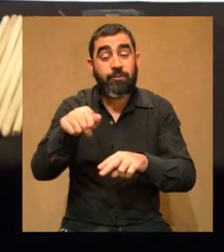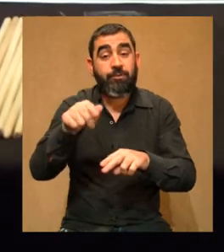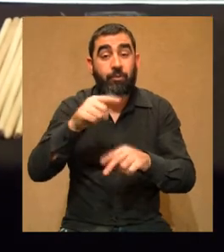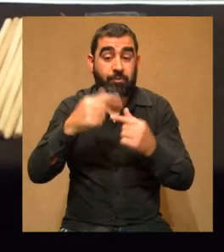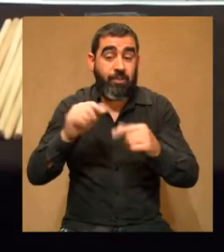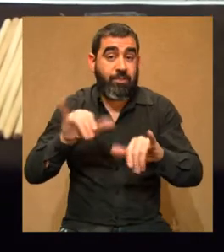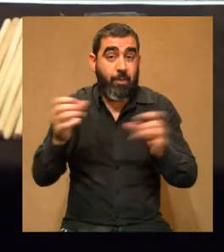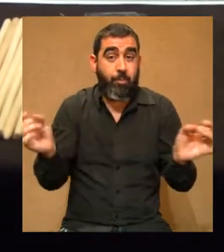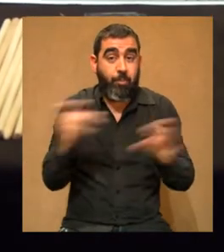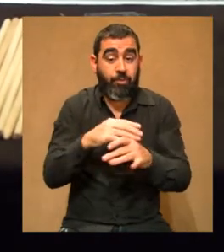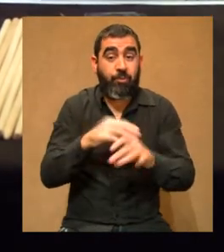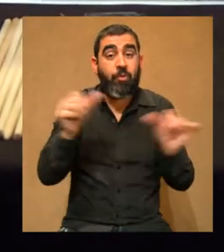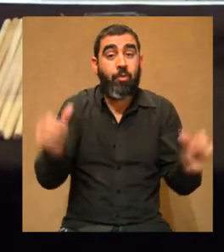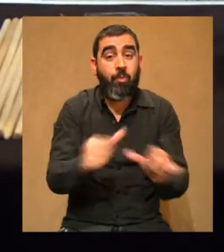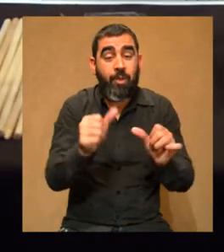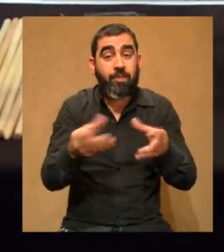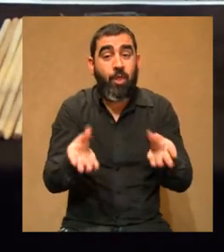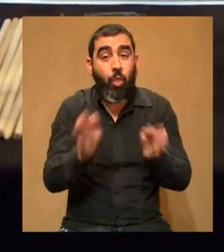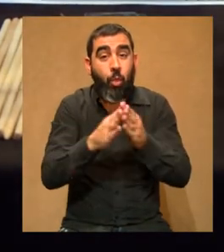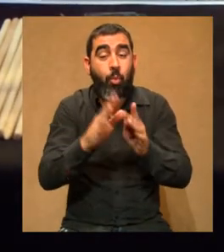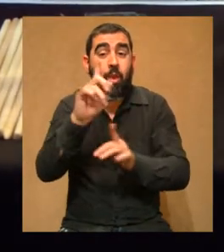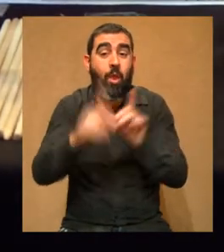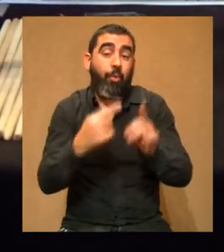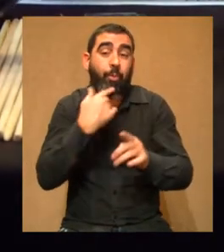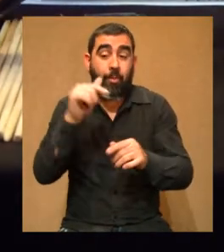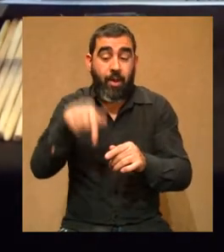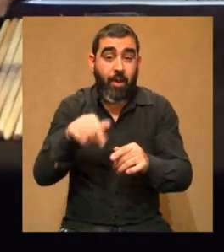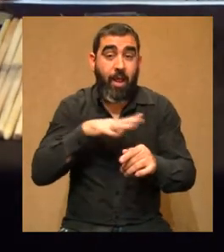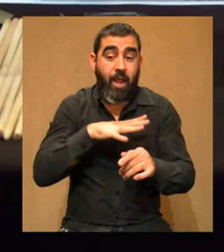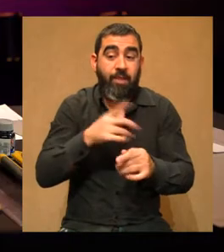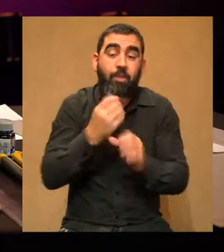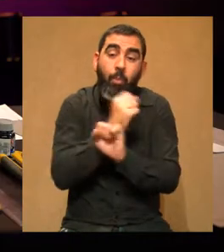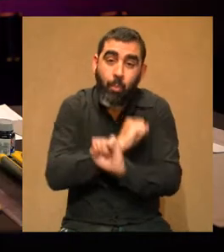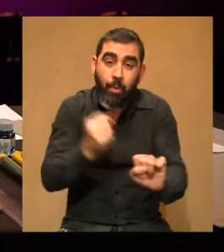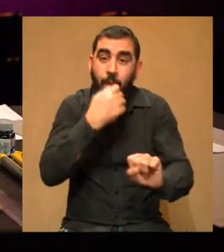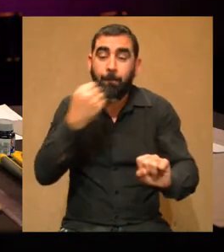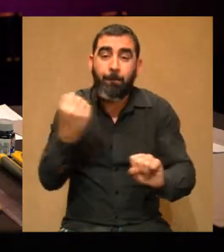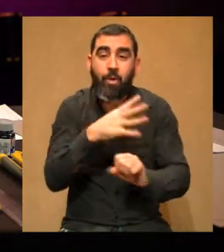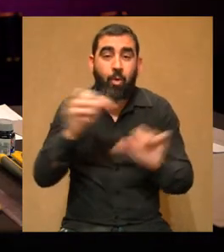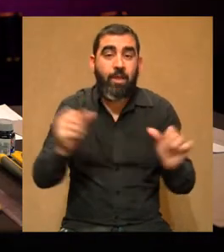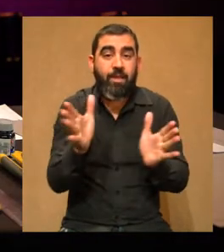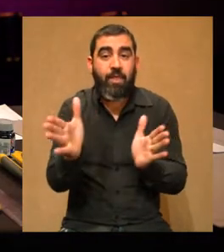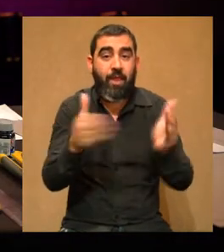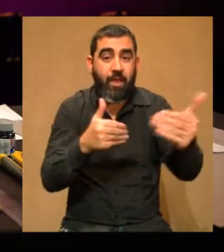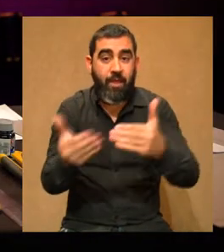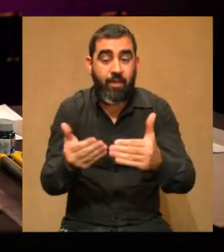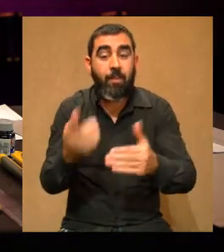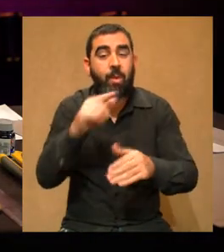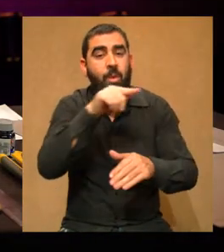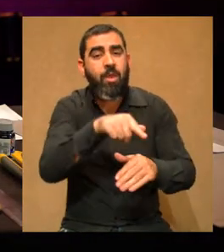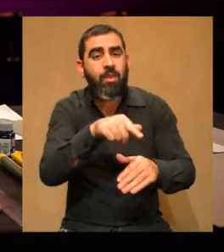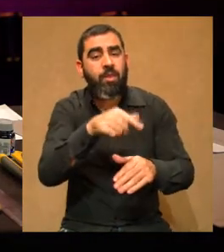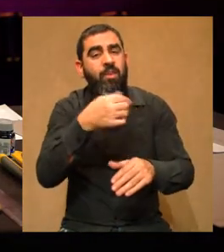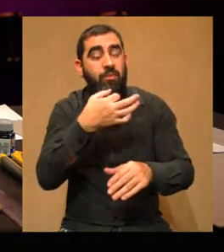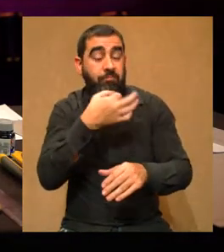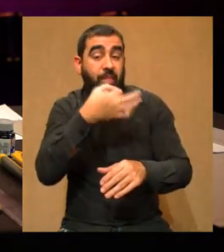moldes que tenemos para hacer pliegues en algunos lugares por ejemplo acá que esto es lo que nos va a permitir ir armando la caja pero igual en el molde